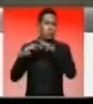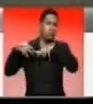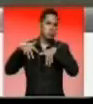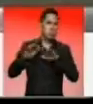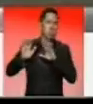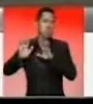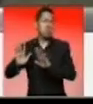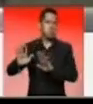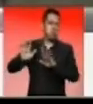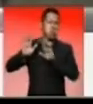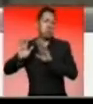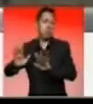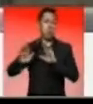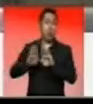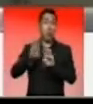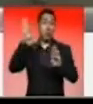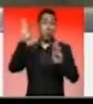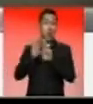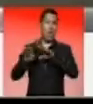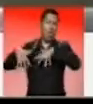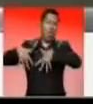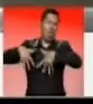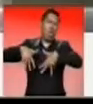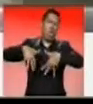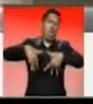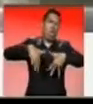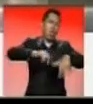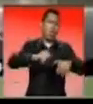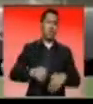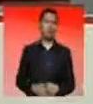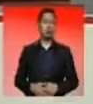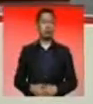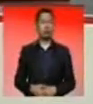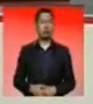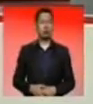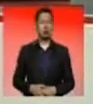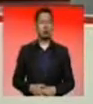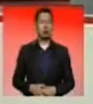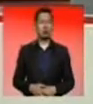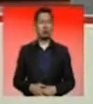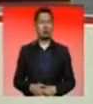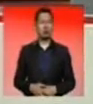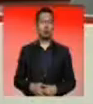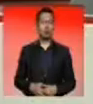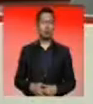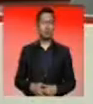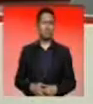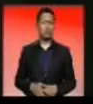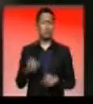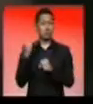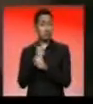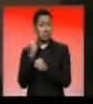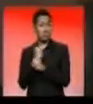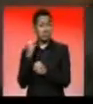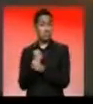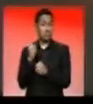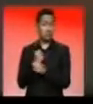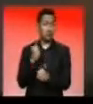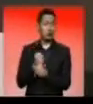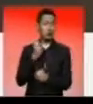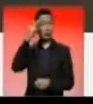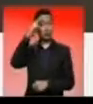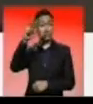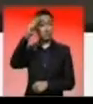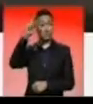empezaron a empujar la puerta y esto provocó que la gente se asfixie. Mediante un fuerte operativo en Nayarit, México,